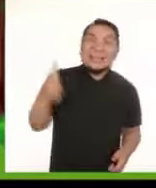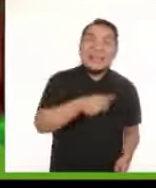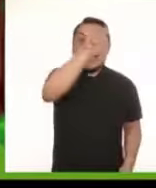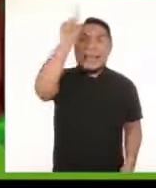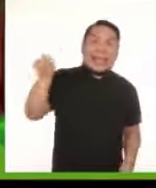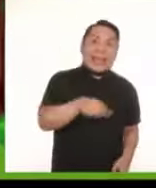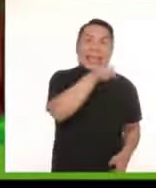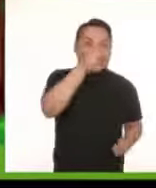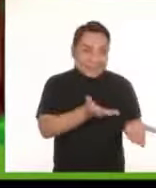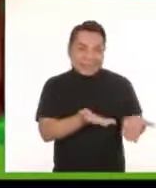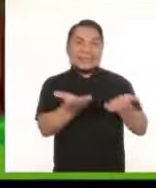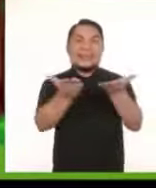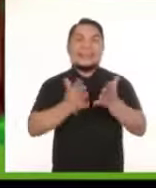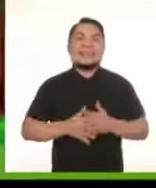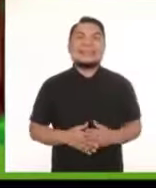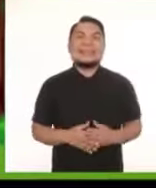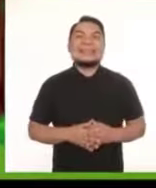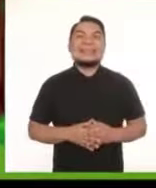la ruleta.